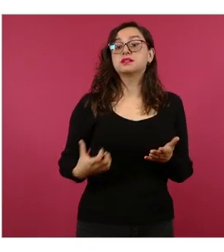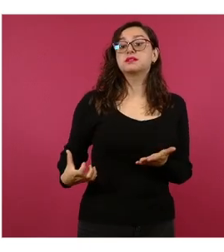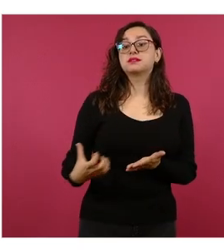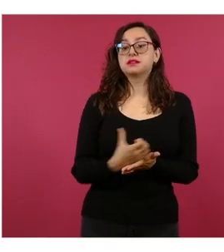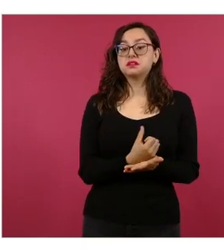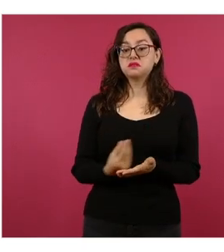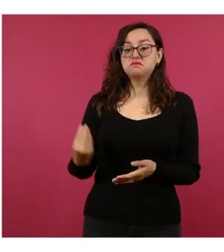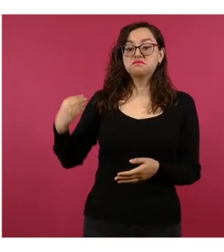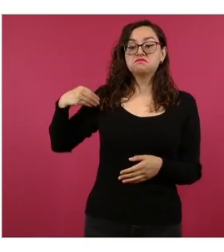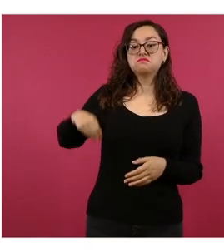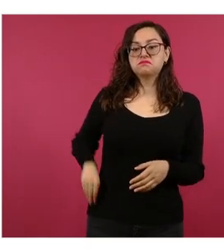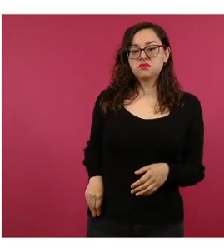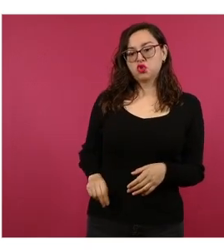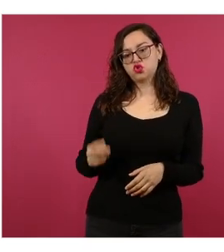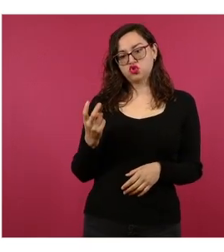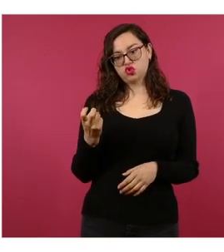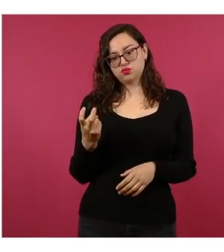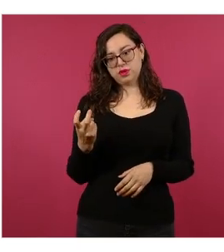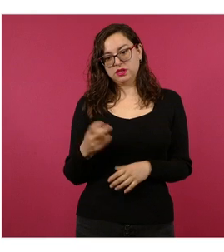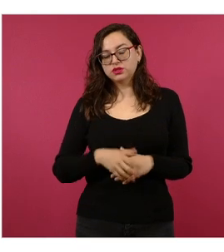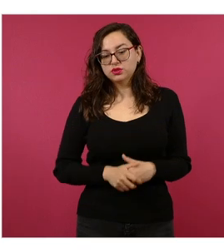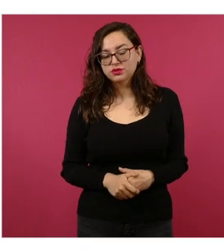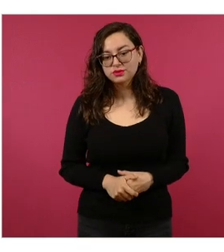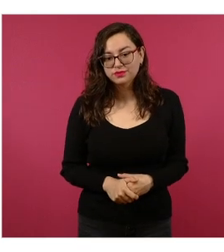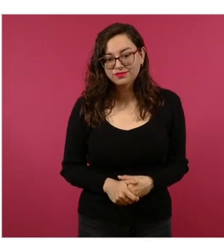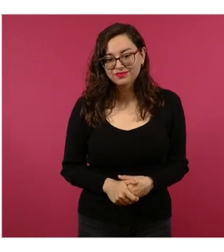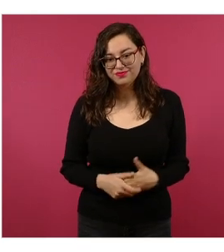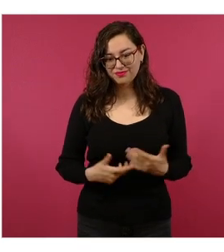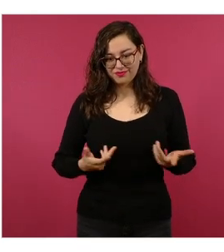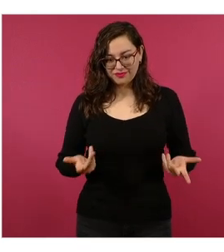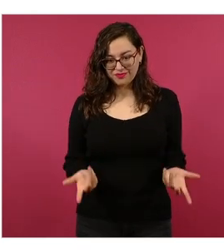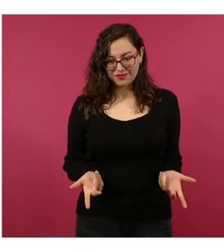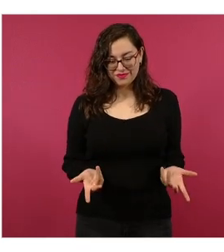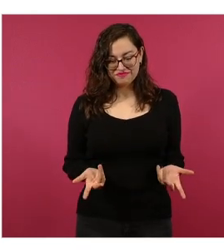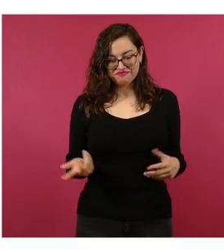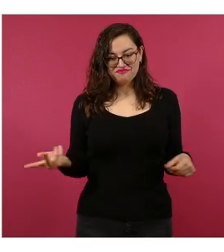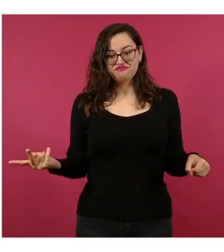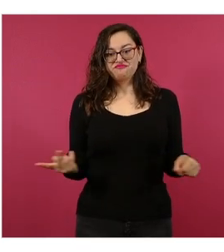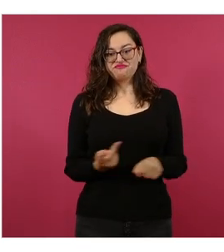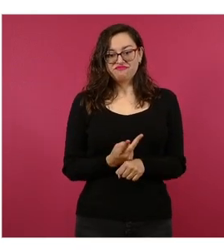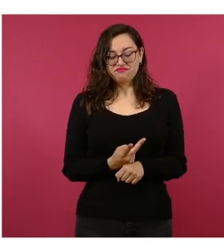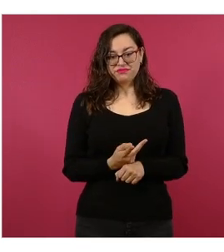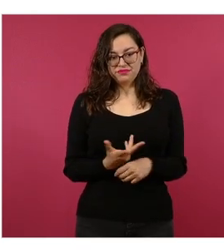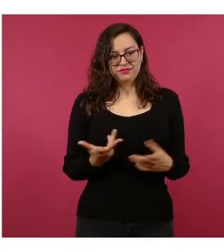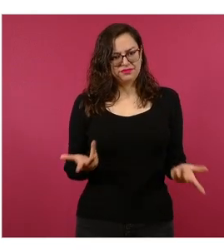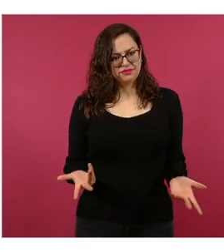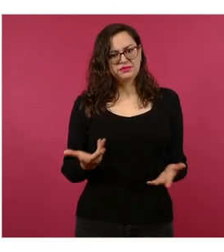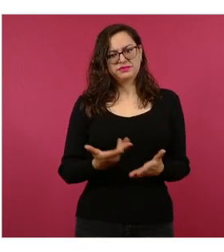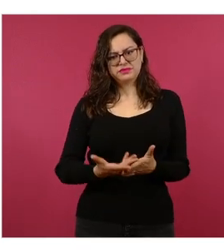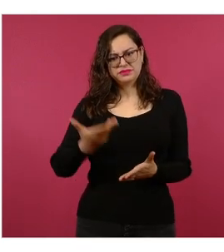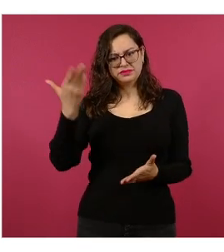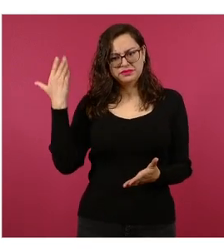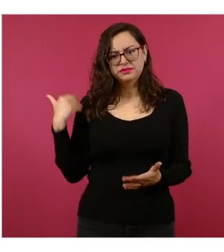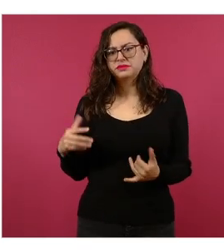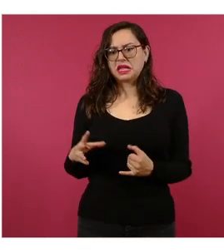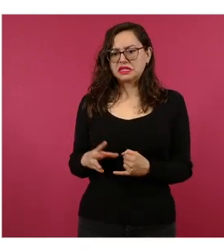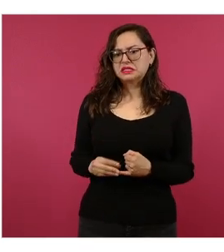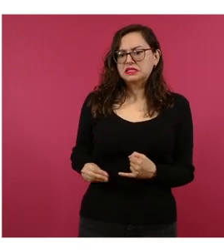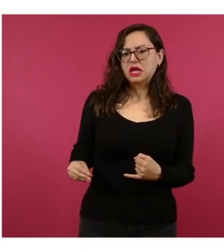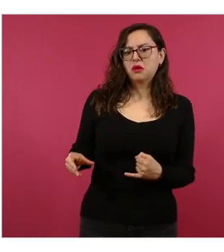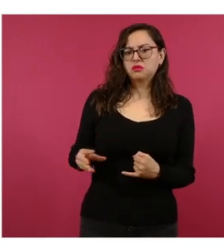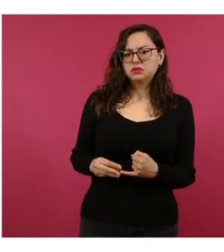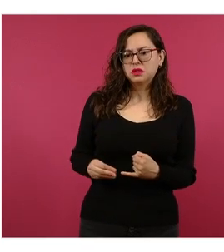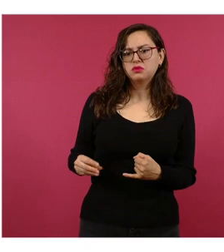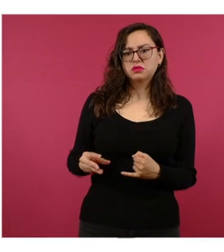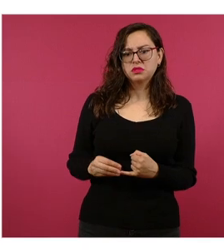de 1.98. Ya nos olvidamos desde hace un buen rato de aquellos indicadores de ganancia que comentábamos y que llegamos a